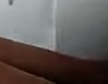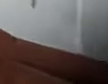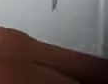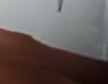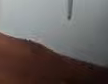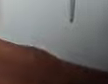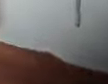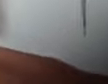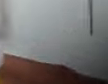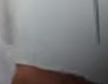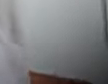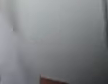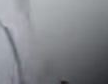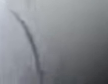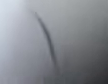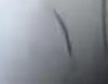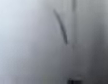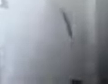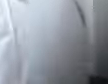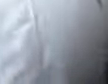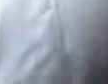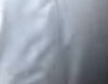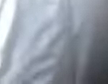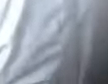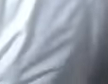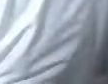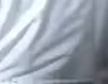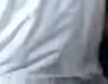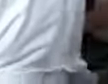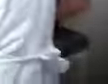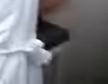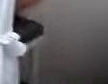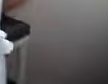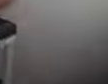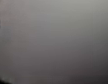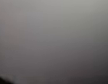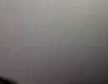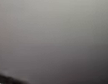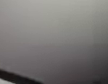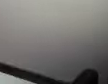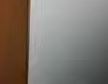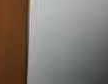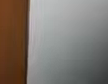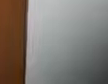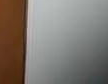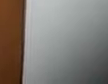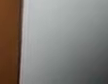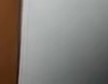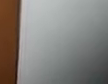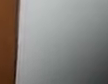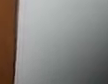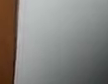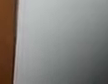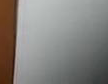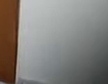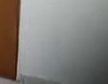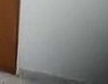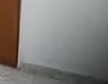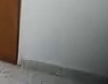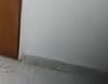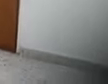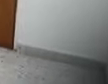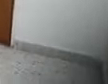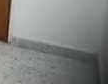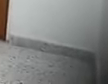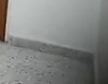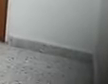Posteriormente, garantizando los respectivos controles prenatales de seguimiento por profesionales de salud, se obtuvo un indicador de porcentaje de 4 o